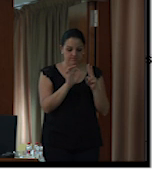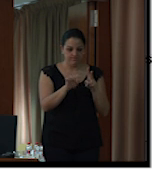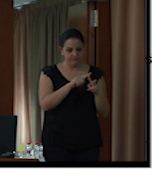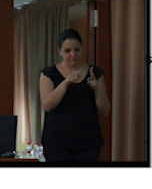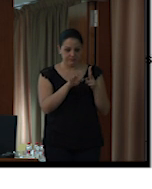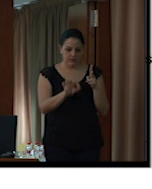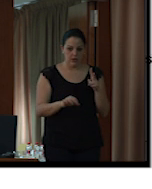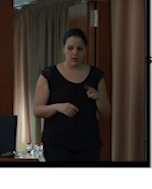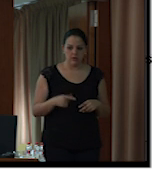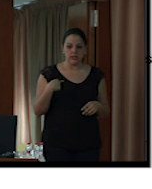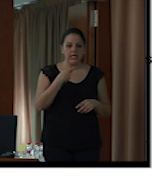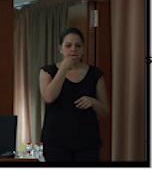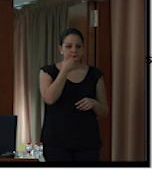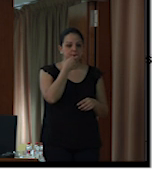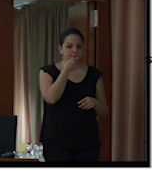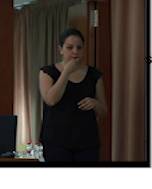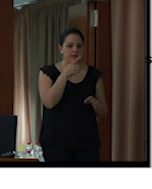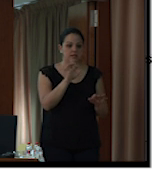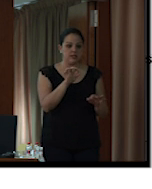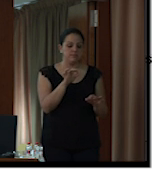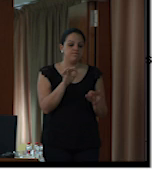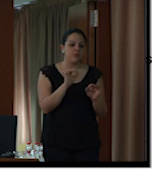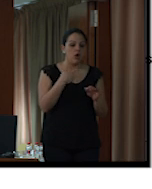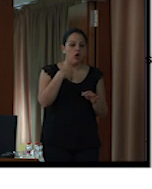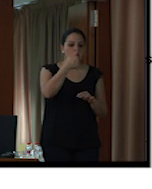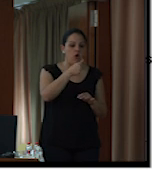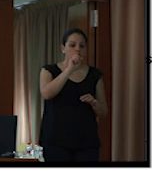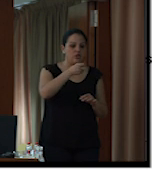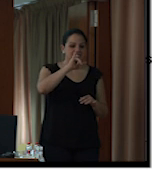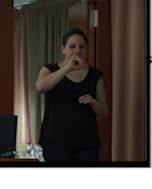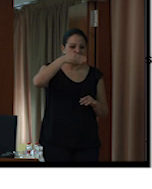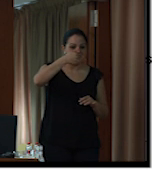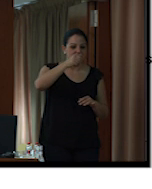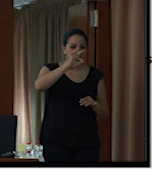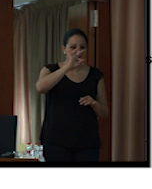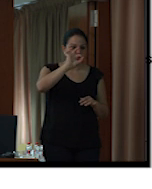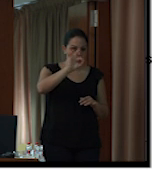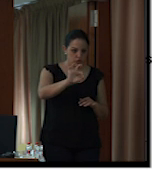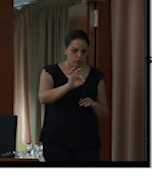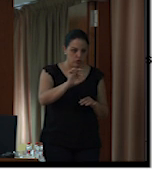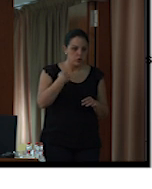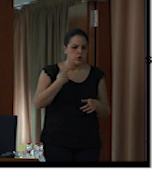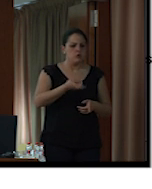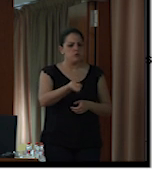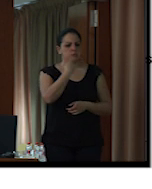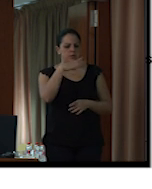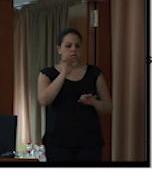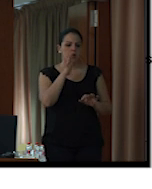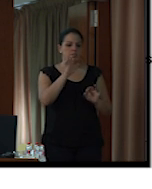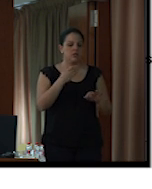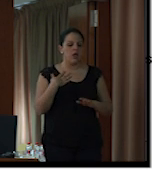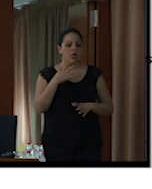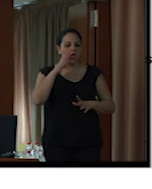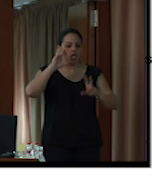Supongo que el oxibato vosotros no lo utilizáis, es un fármaco que se utiliza para el tratamiento de narcolepsia, es un fármaco muy potente, es un fármaco que se